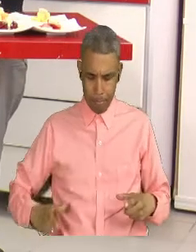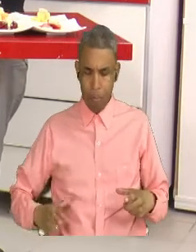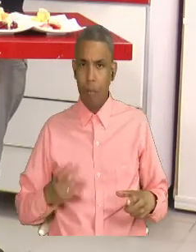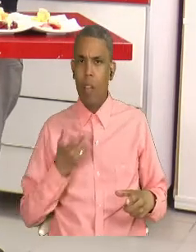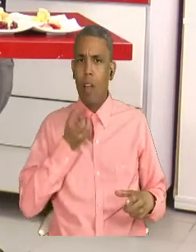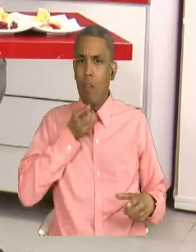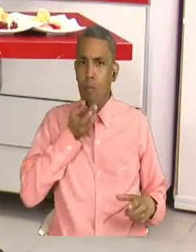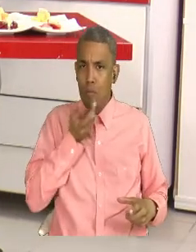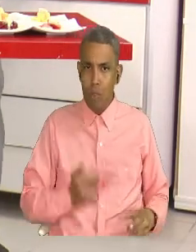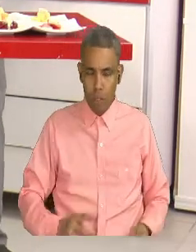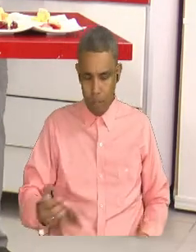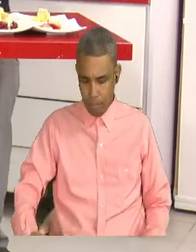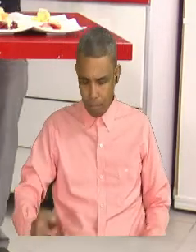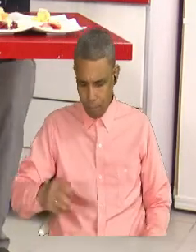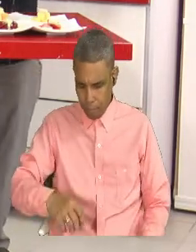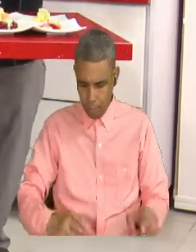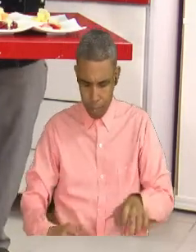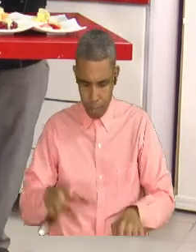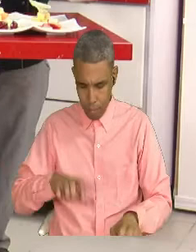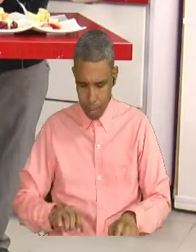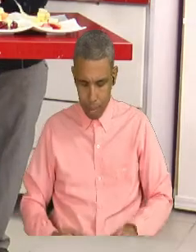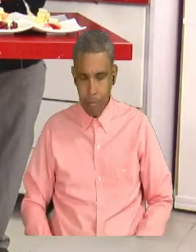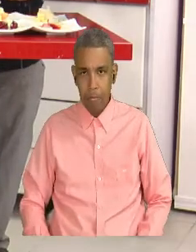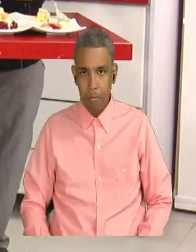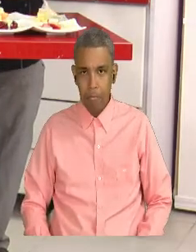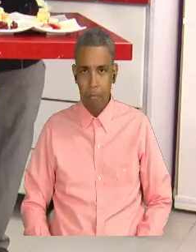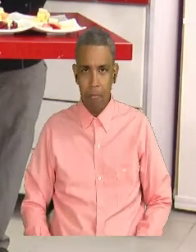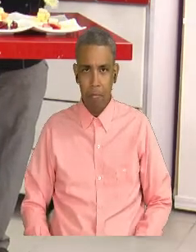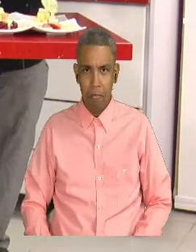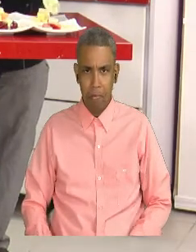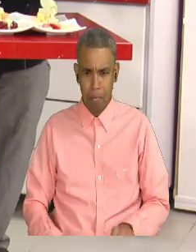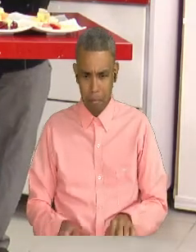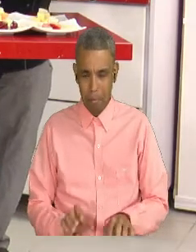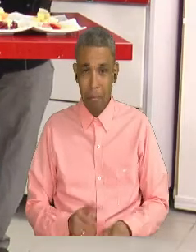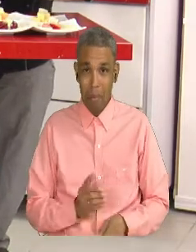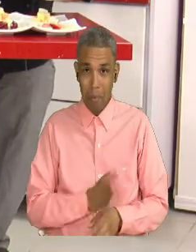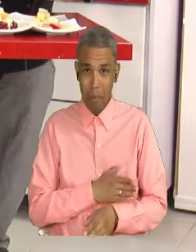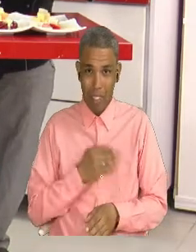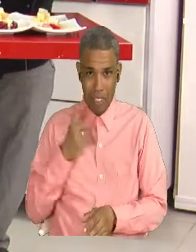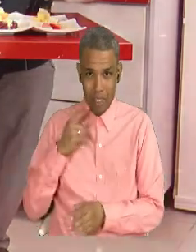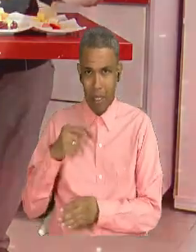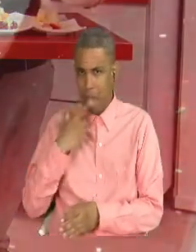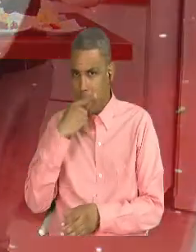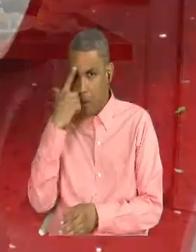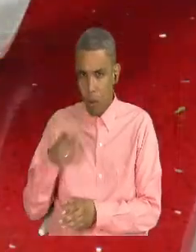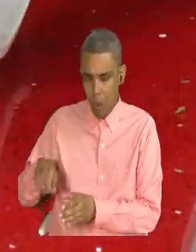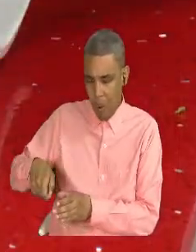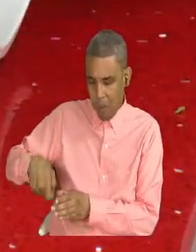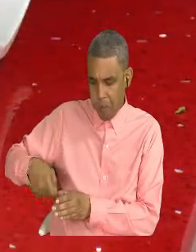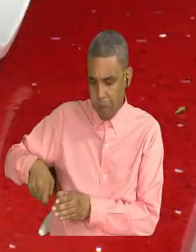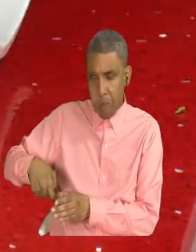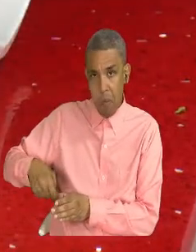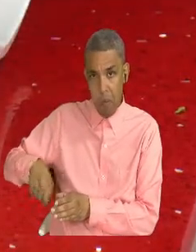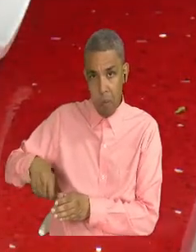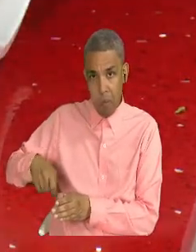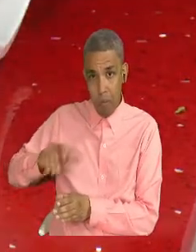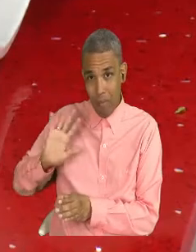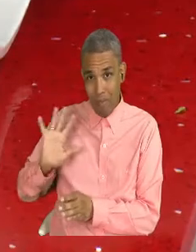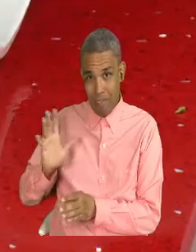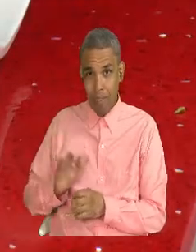adereza con la salsa ya que previamente tenemos lista. Ajá. Y coronamos con los camarones. Yo voy a